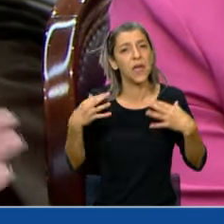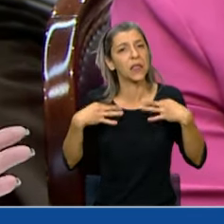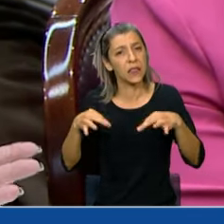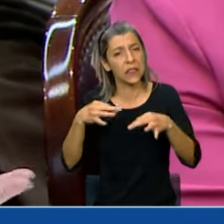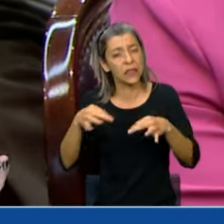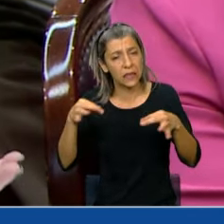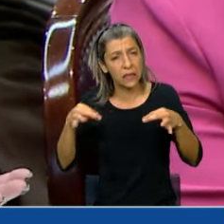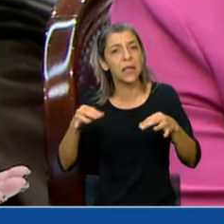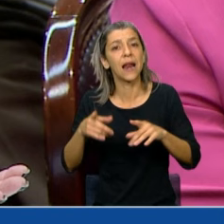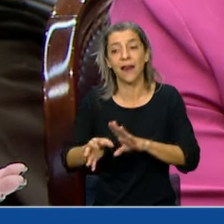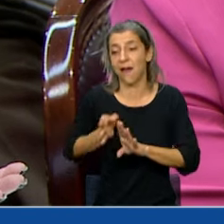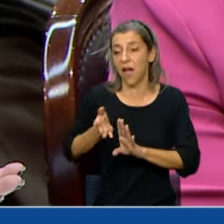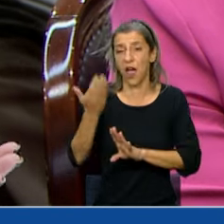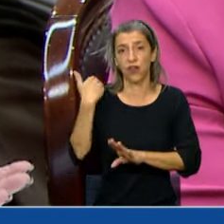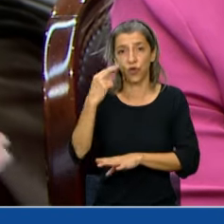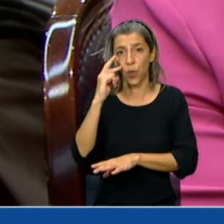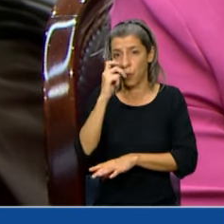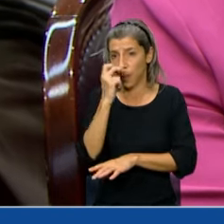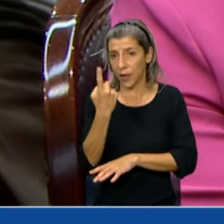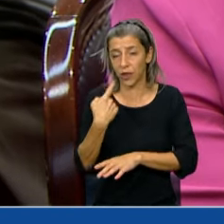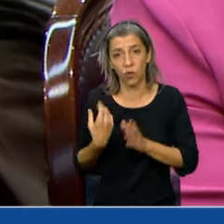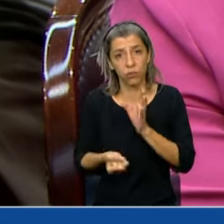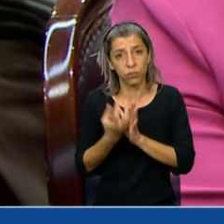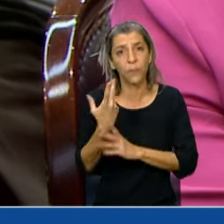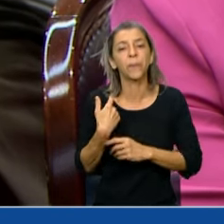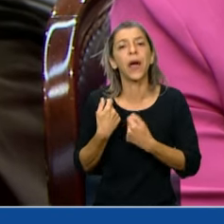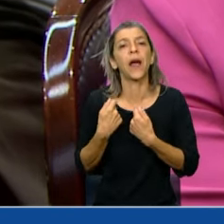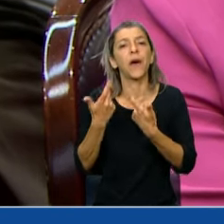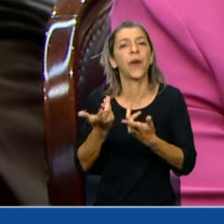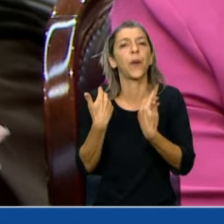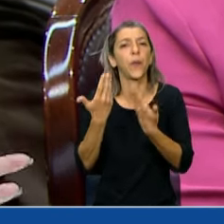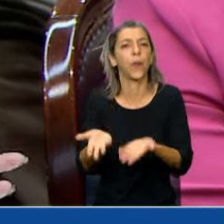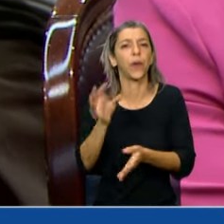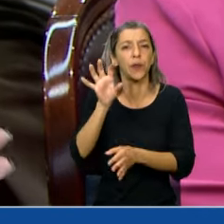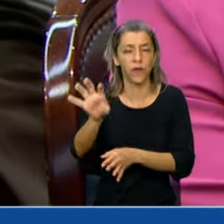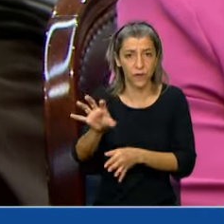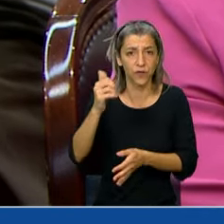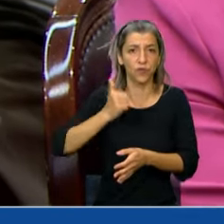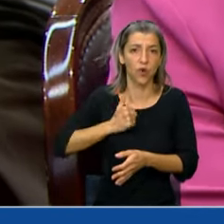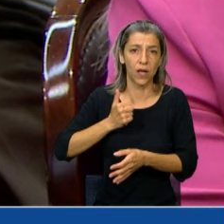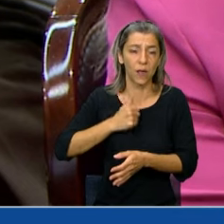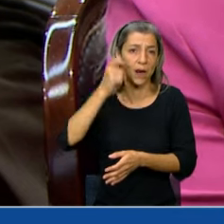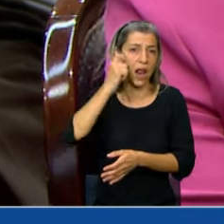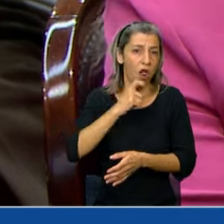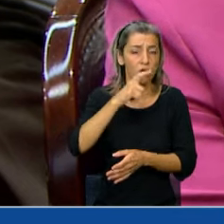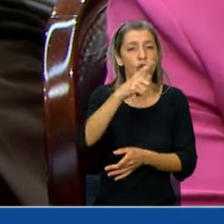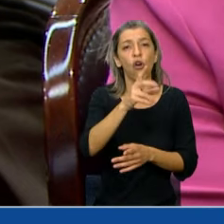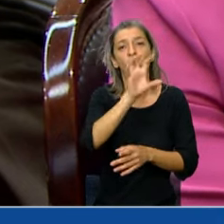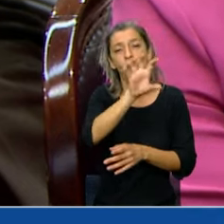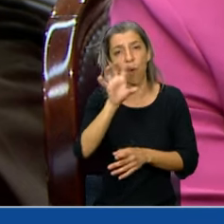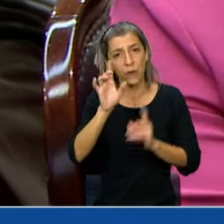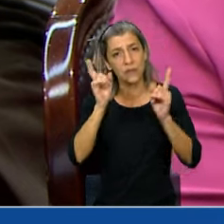2021 y que beneficia a la provincia de La Rioja catamarca generando más de 200 puestos de